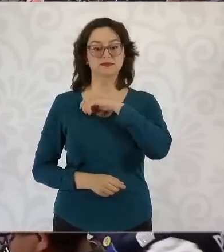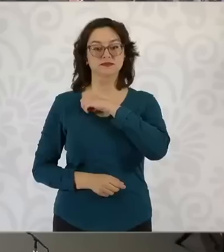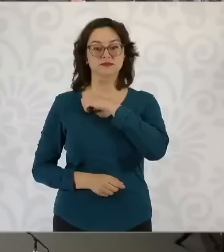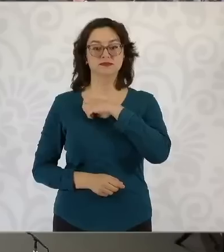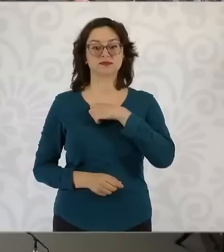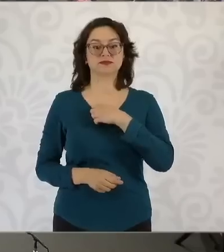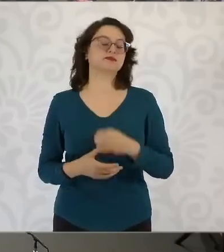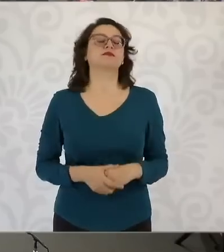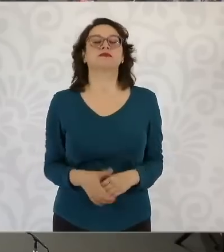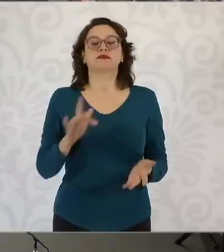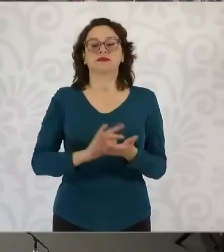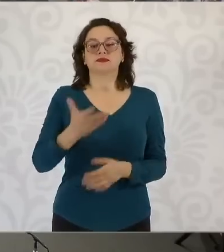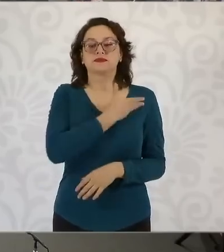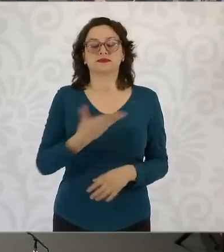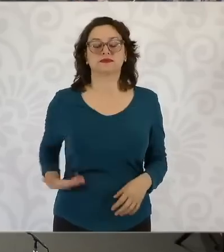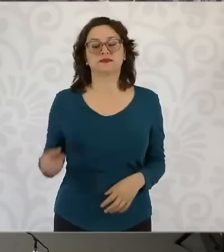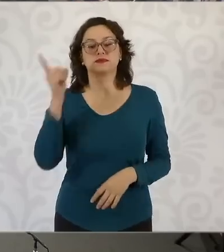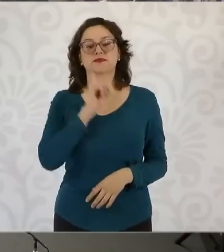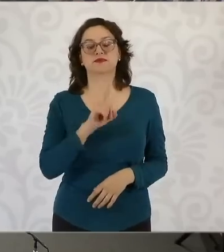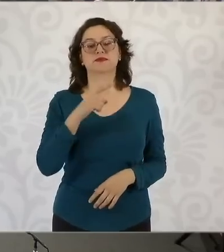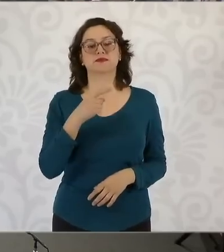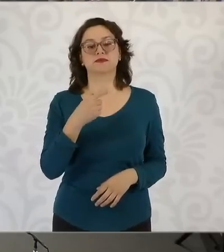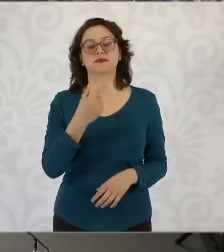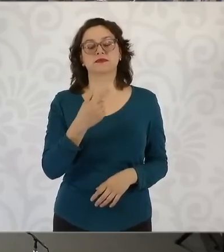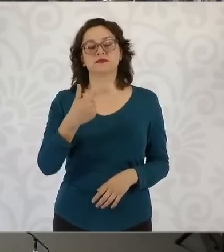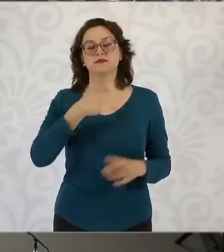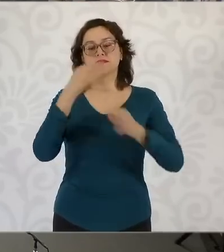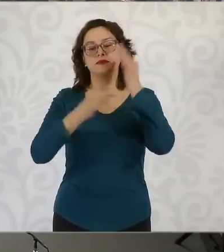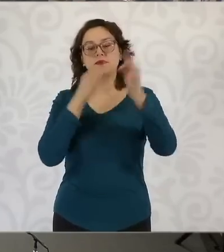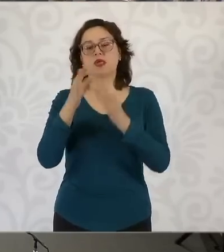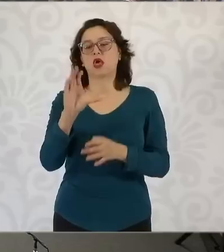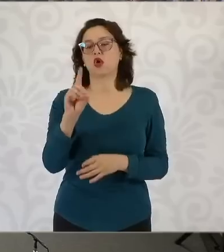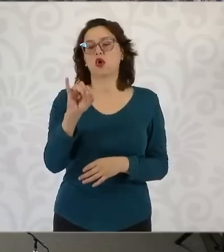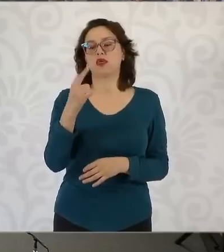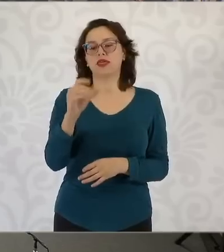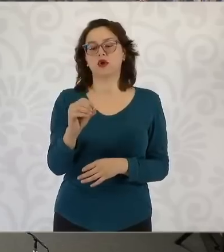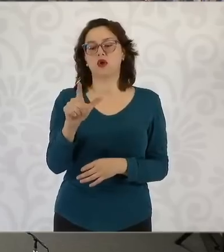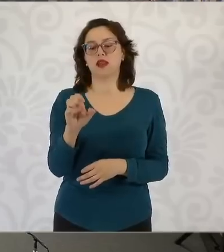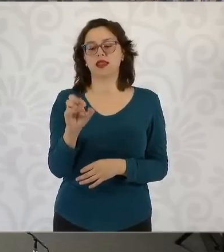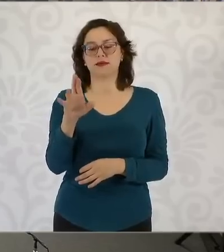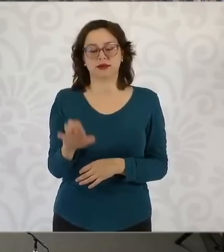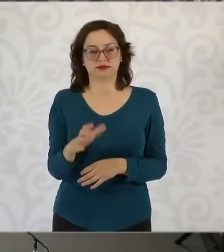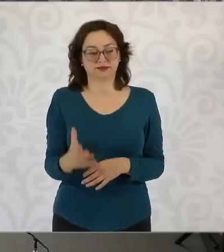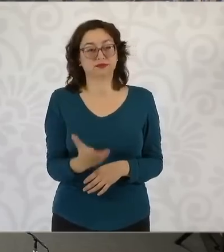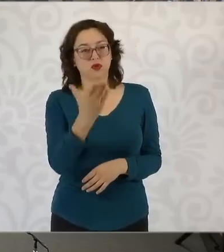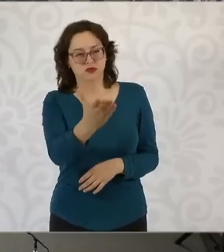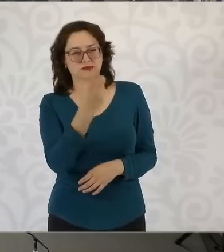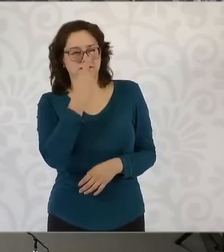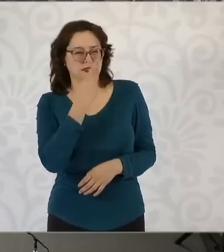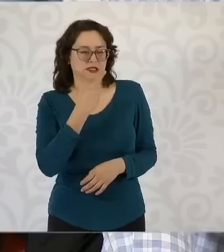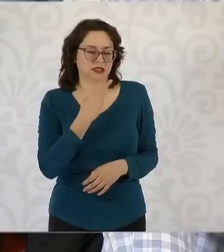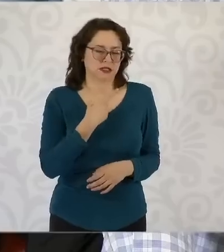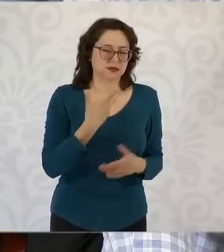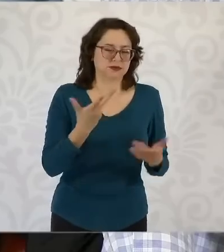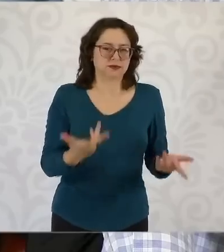Gracias, Presidenta. Yuhal Carolina, de Código Libre. Usted ya nos ha comentado que hay que ser muy responsables, no estar especulando por el lamentable hecho del